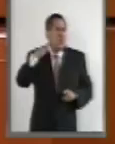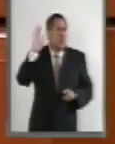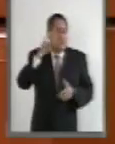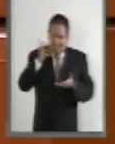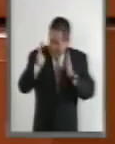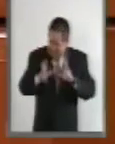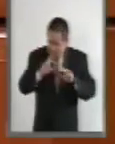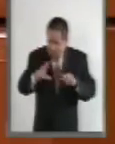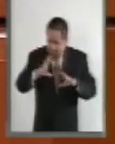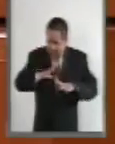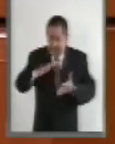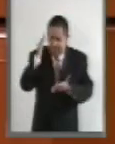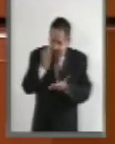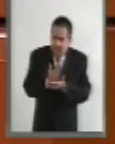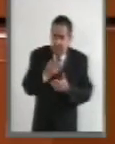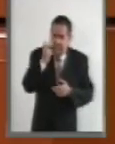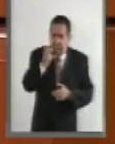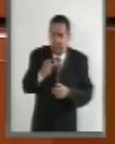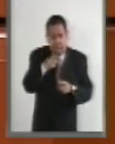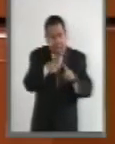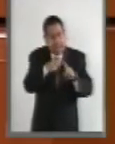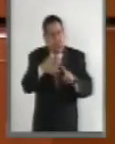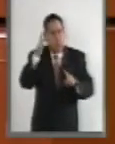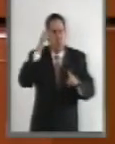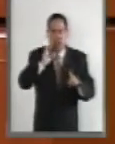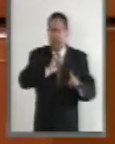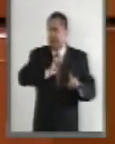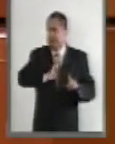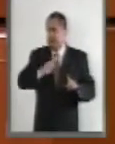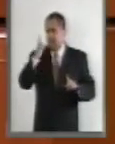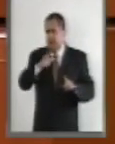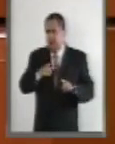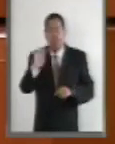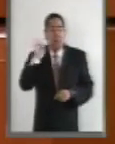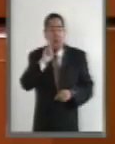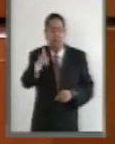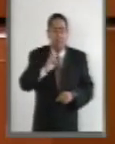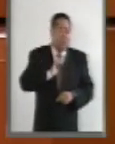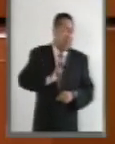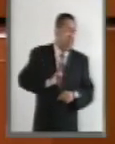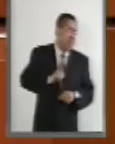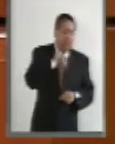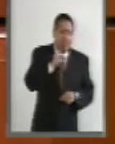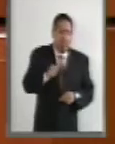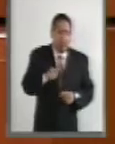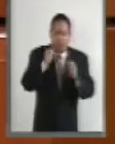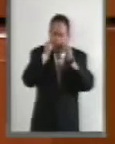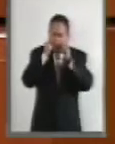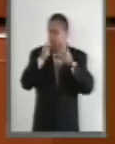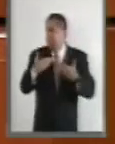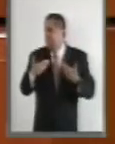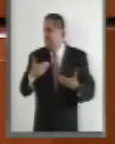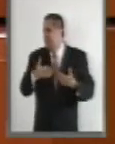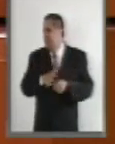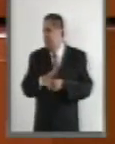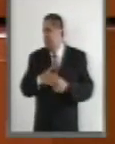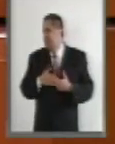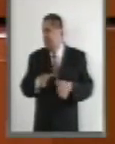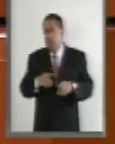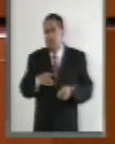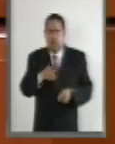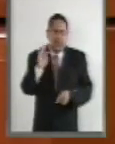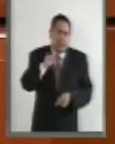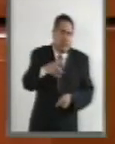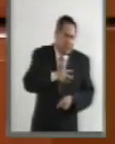México y que nos indignó. Porque si esto no nos indigna, si no podemos pensar que este podría ser nuestro hijo o nuestro